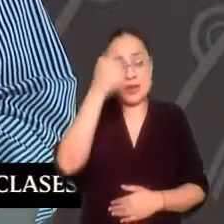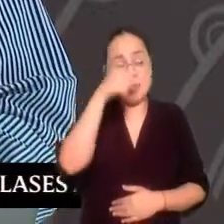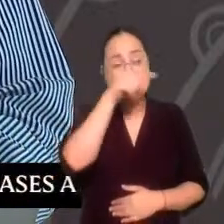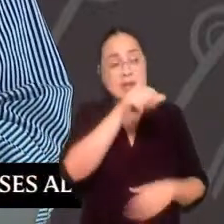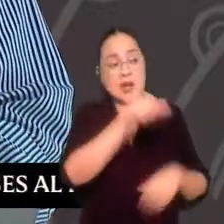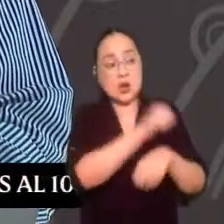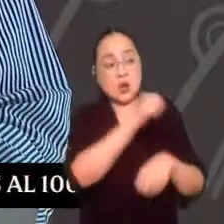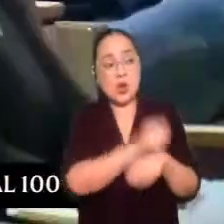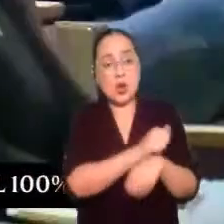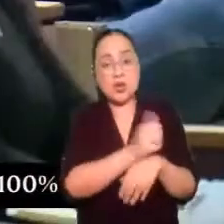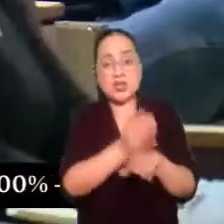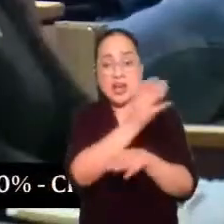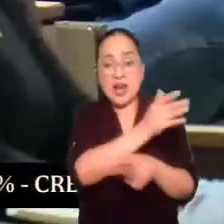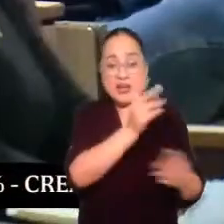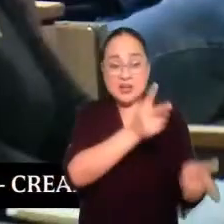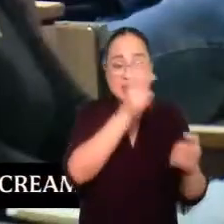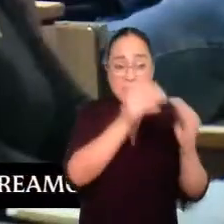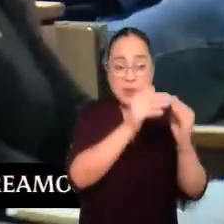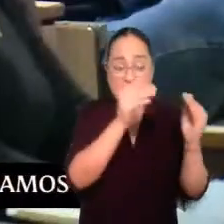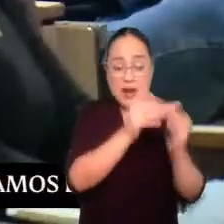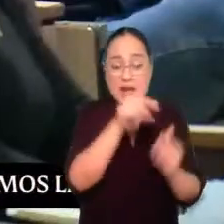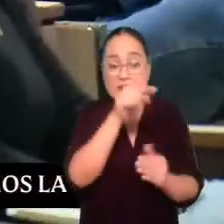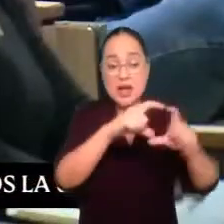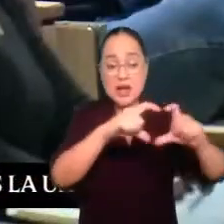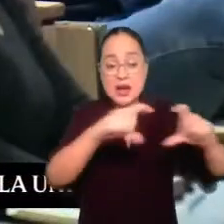permitiría ese elemento